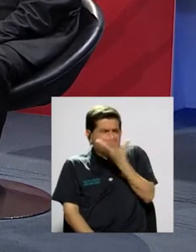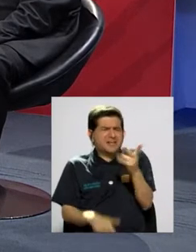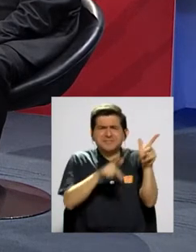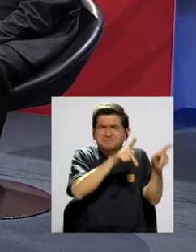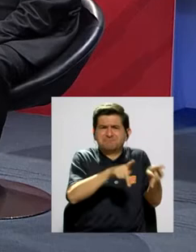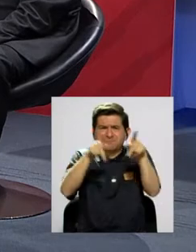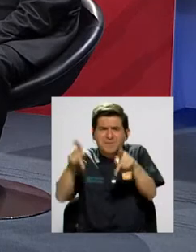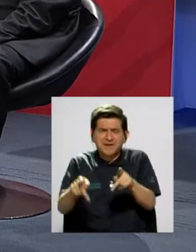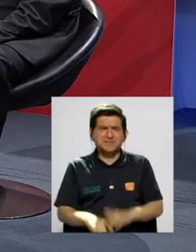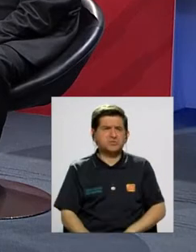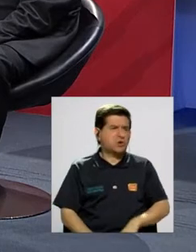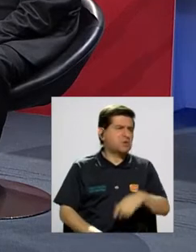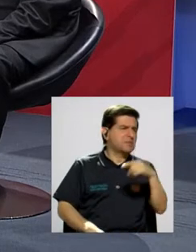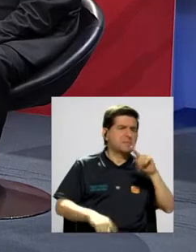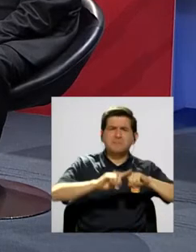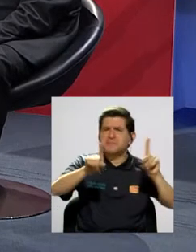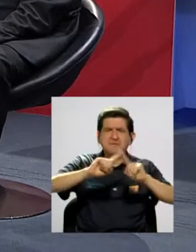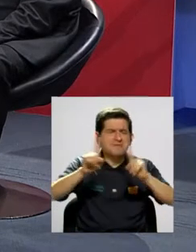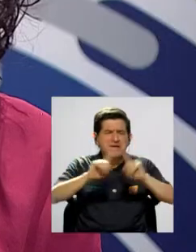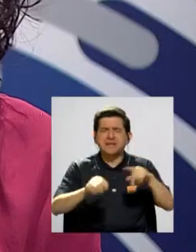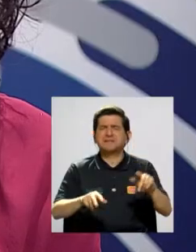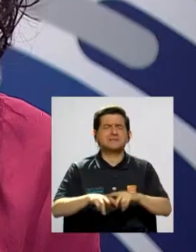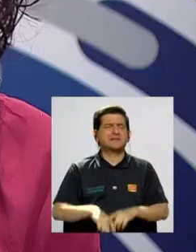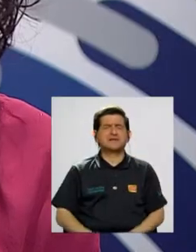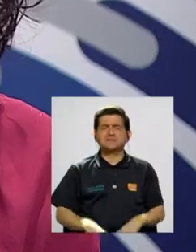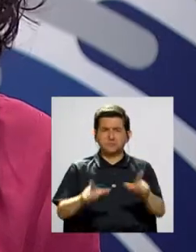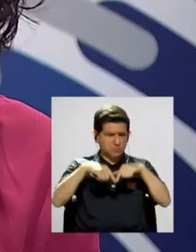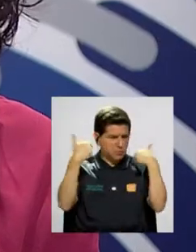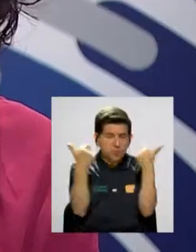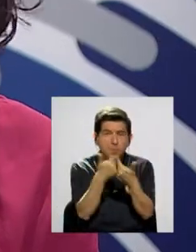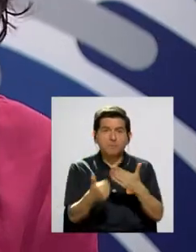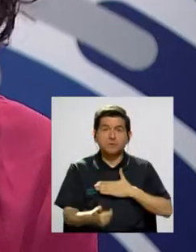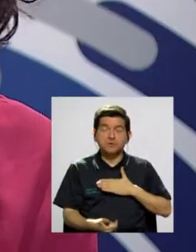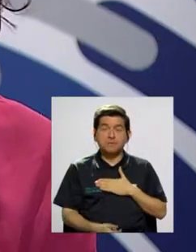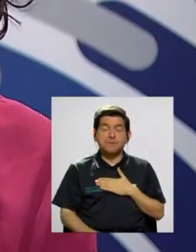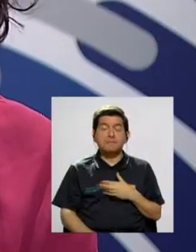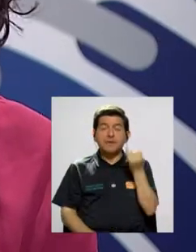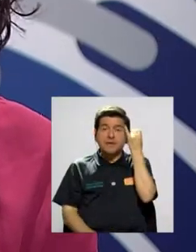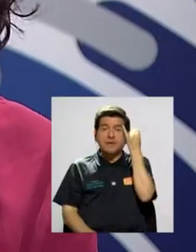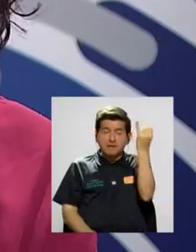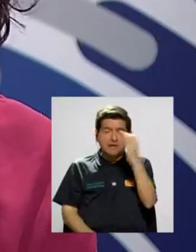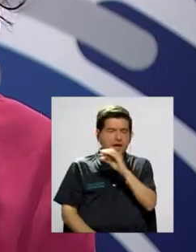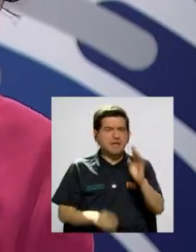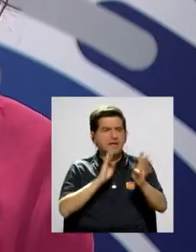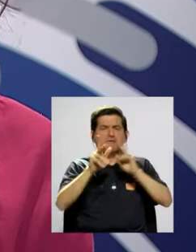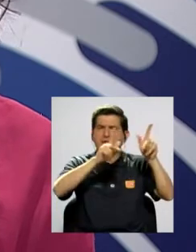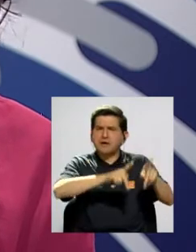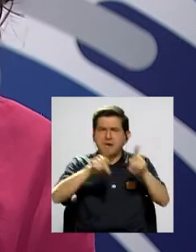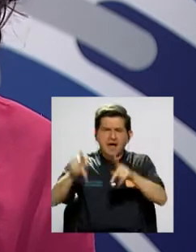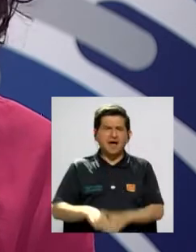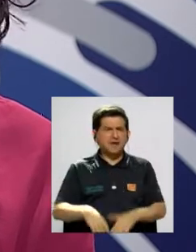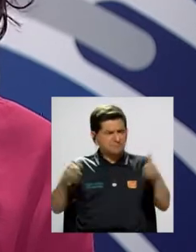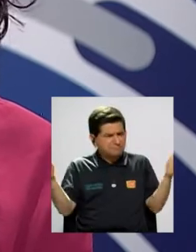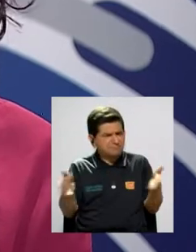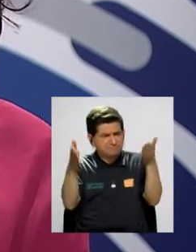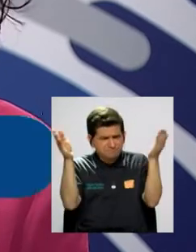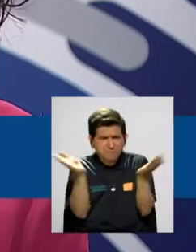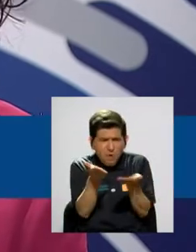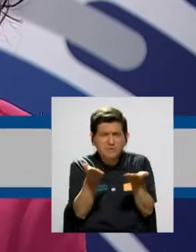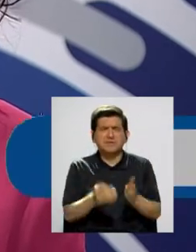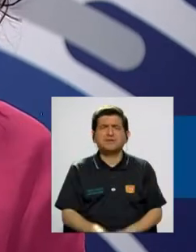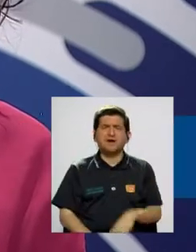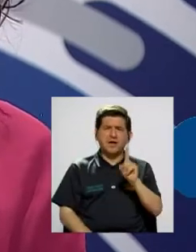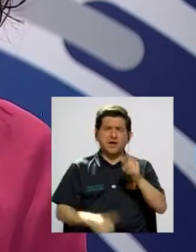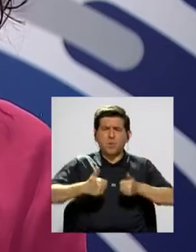personas respecto de uno u otro partidario, mi impresión, y hablando también con las personas de por qué les motivaba uno u